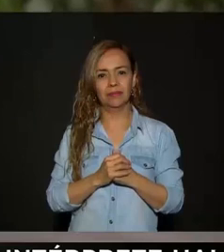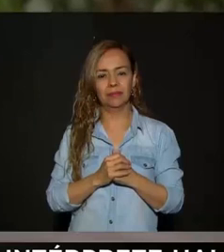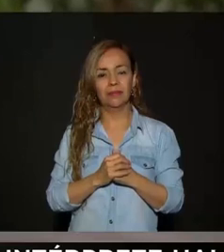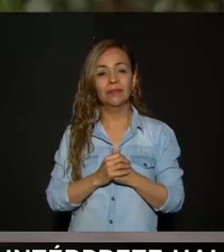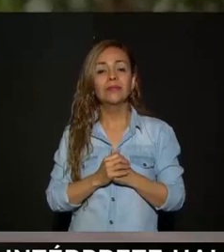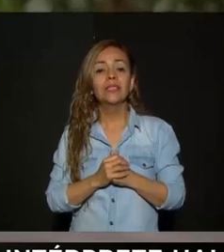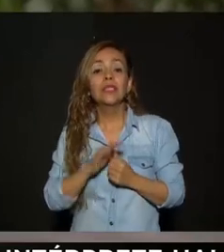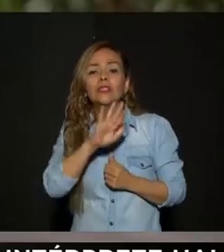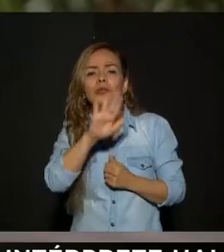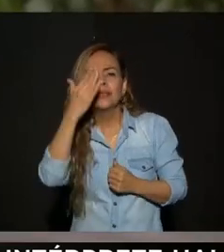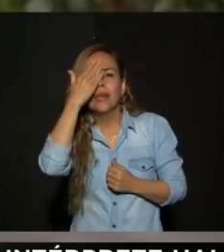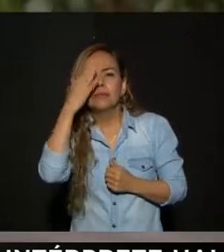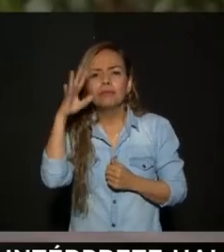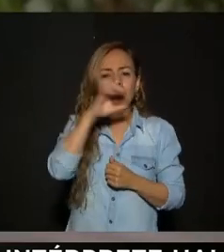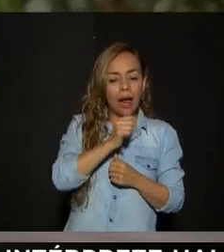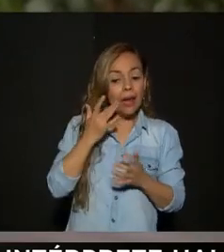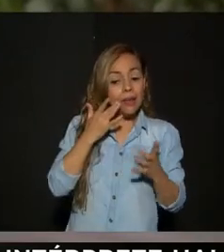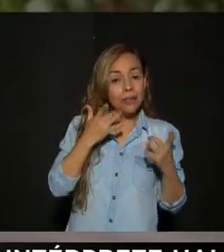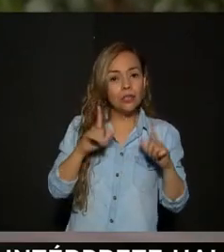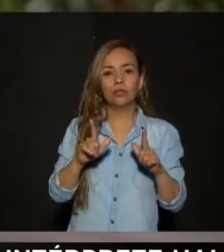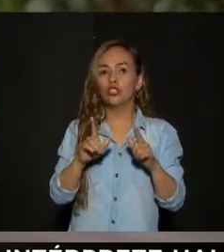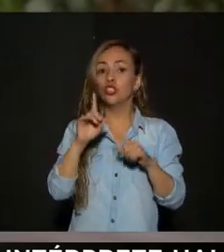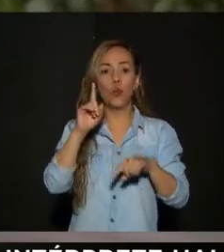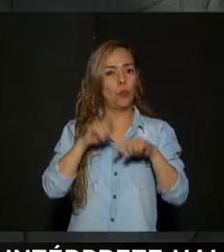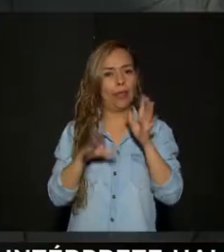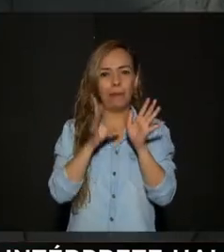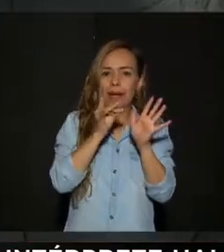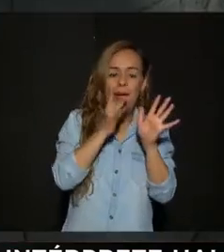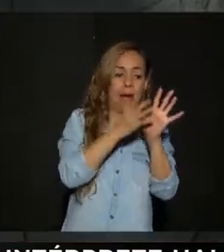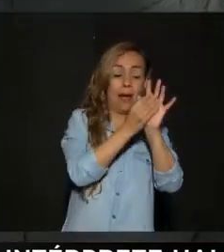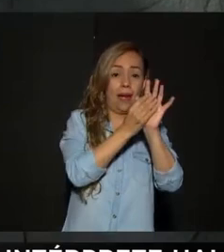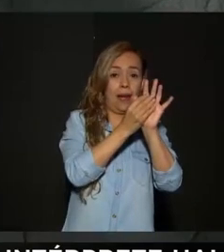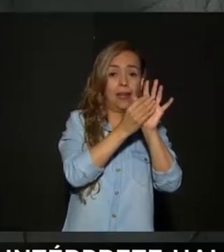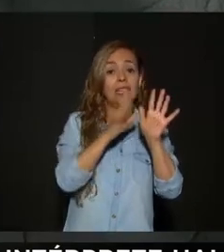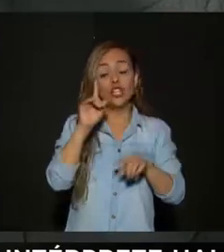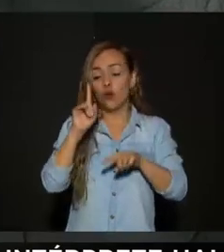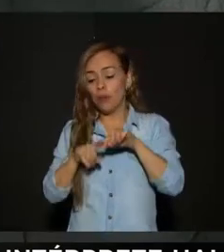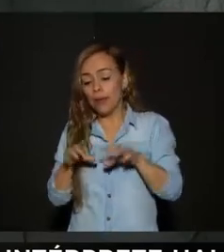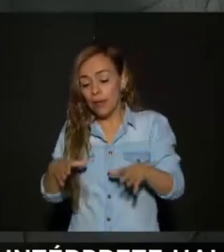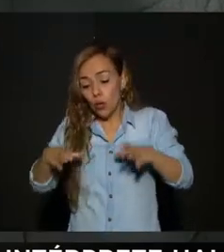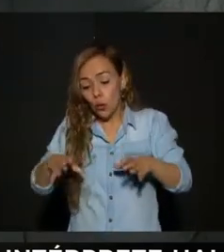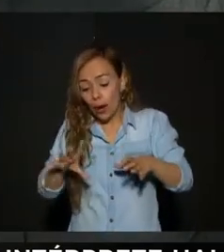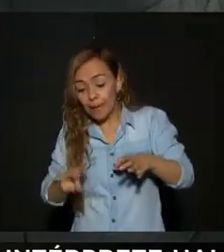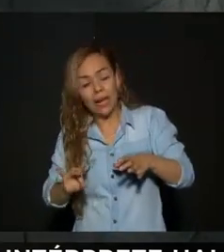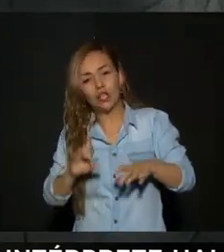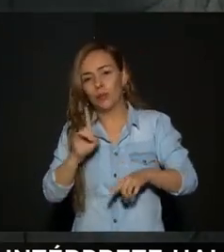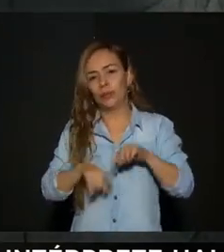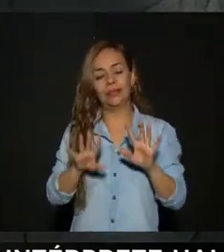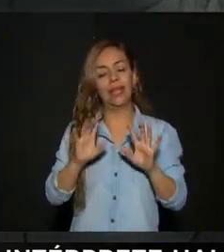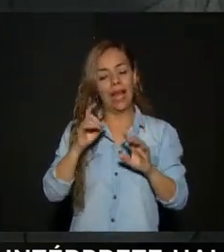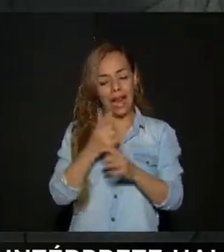¿Y cuándo sabemos que está lista? Cuando no se nos pega ni en las manos ni en la coca. Ahí sabemos